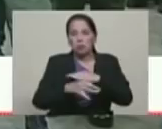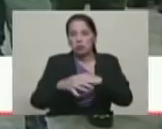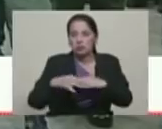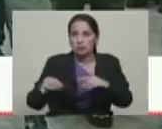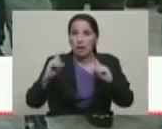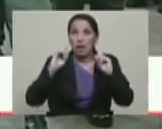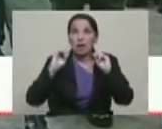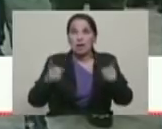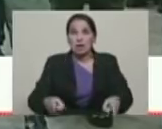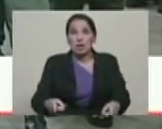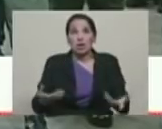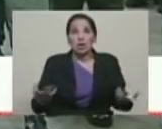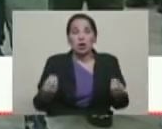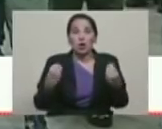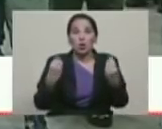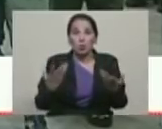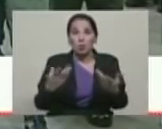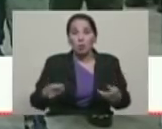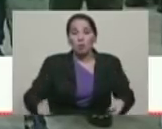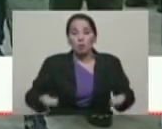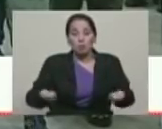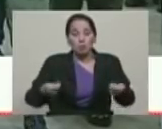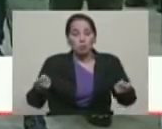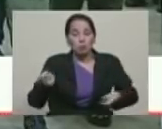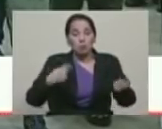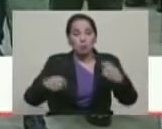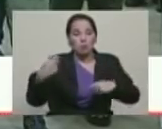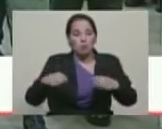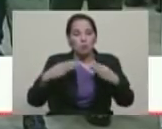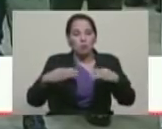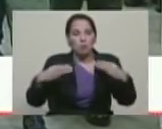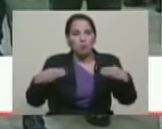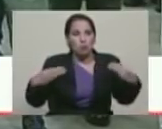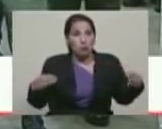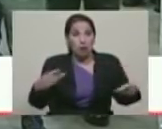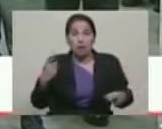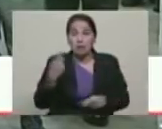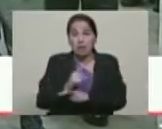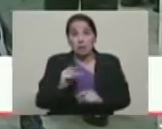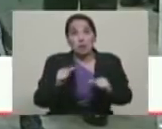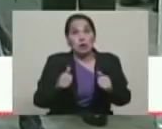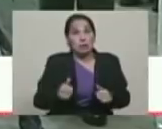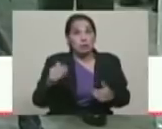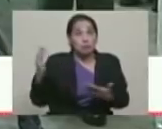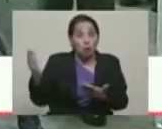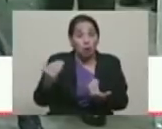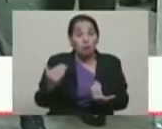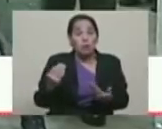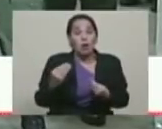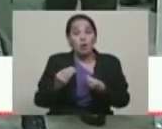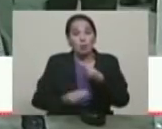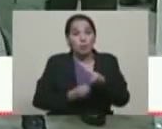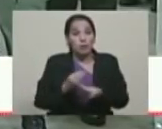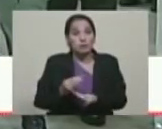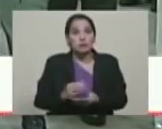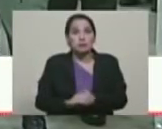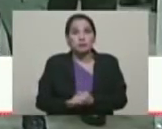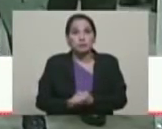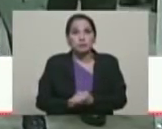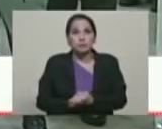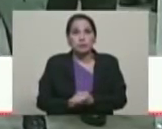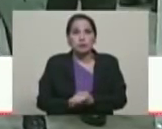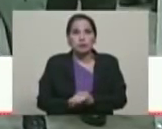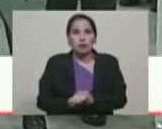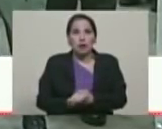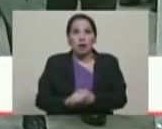municipales, mercados populares a cielo abierto, que hay que retomar con fuerza, ministro de la Artillería, los mercados